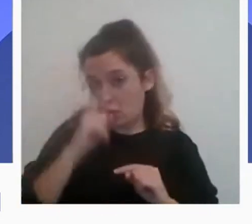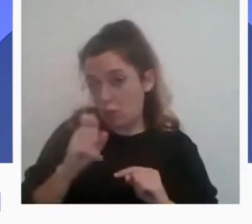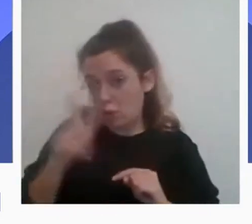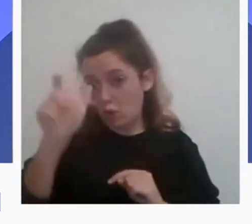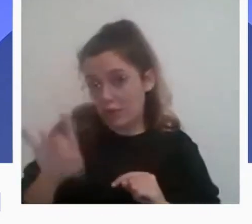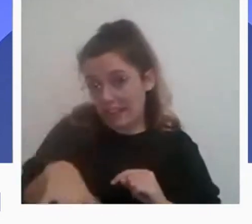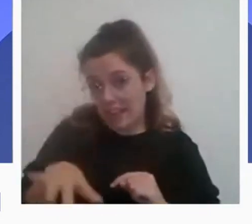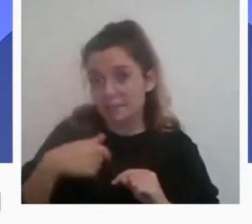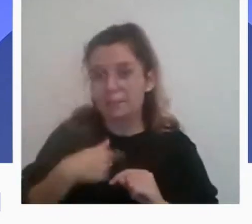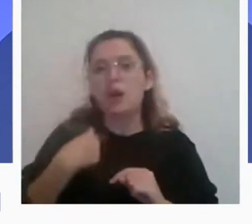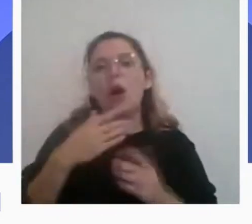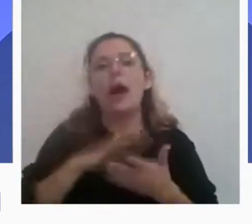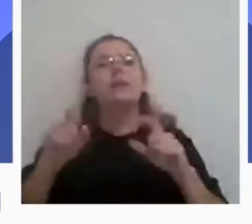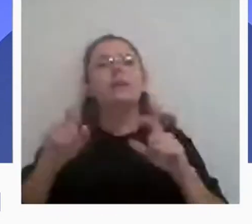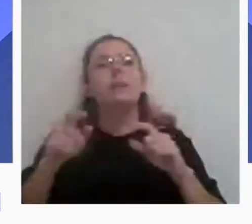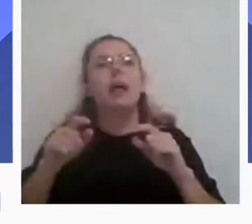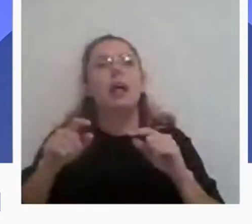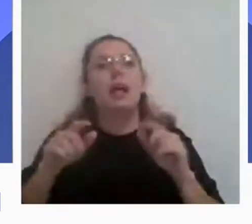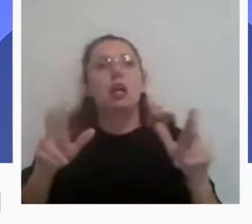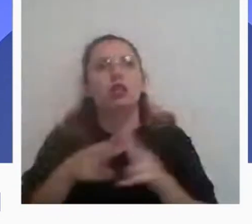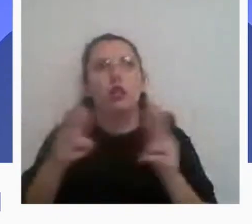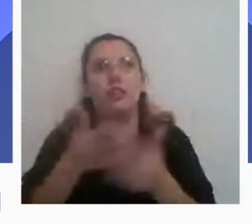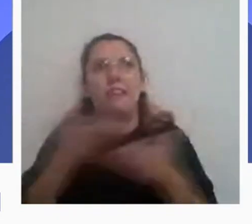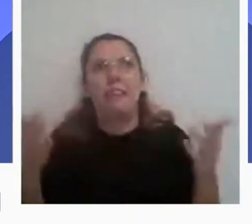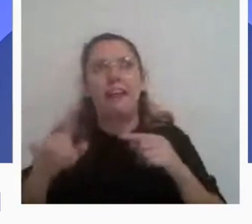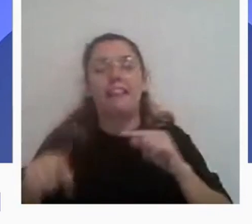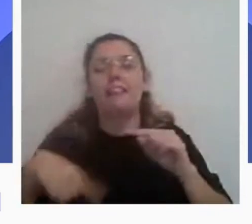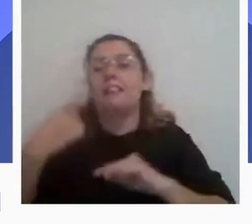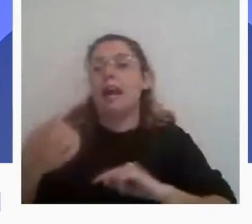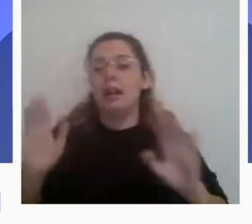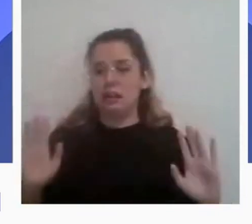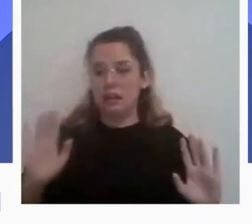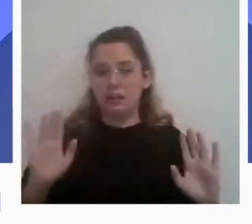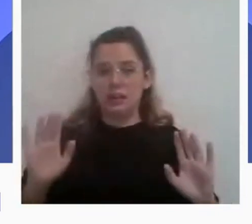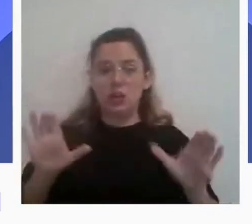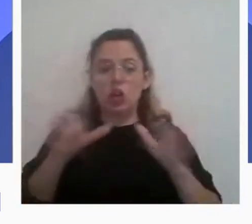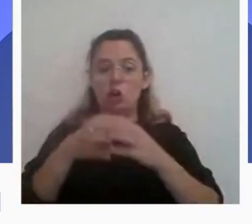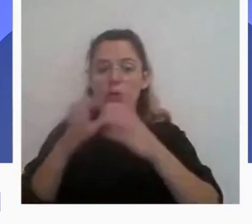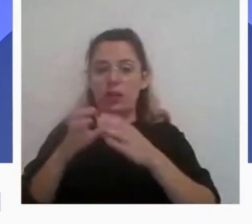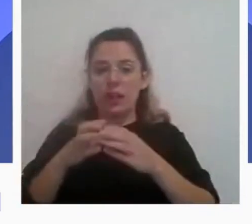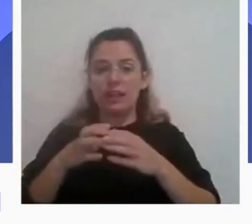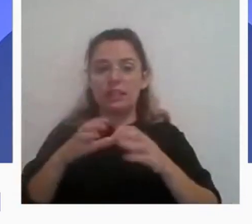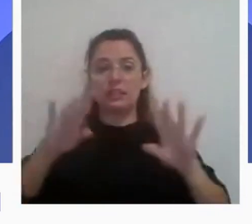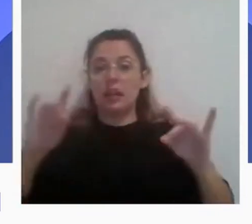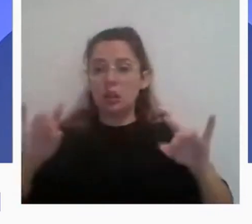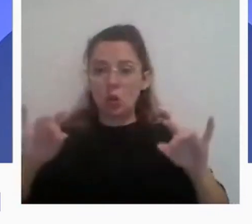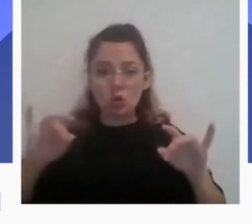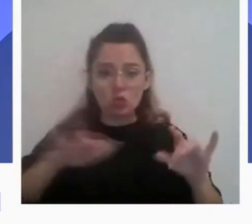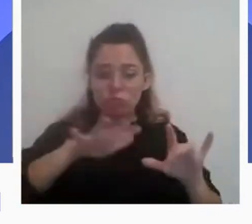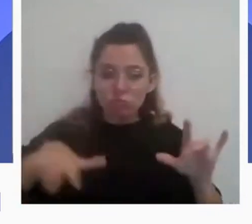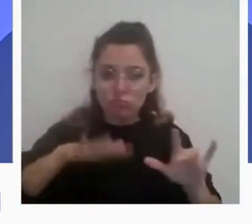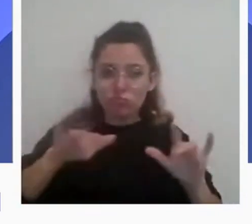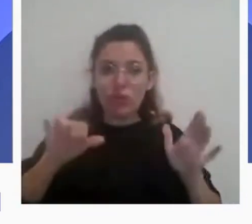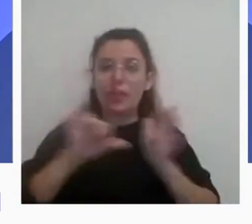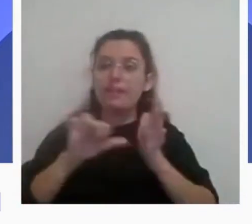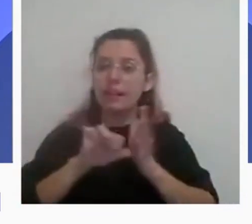legado, de dejar a la sociedad, de dejar a nuestras comunidades, de dejar a nuestros territorios, incluso a los más cercanos para nosotros mismos,